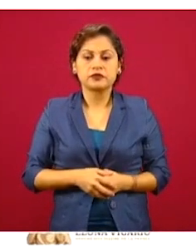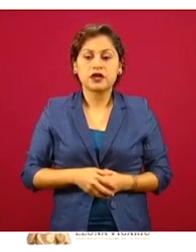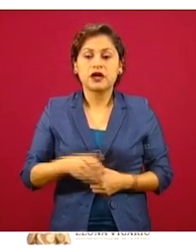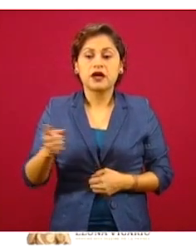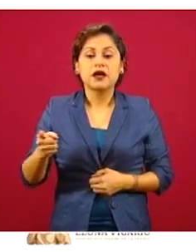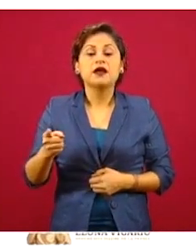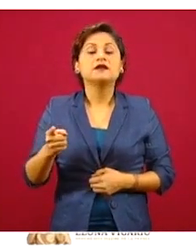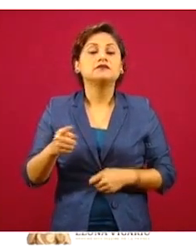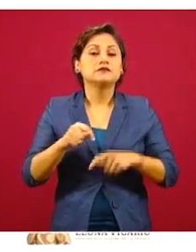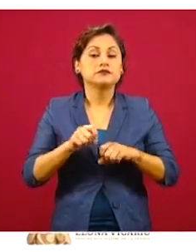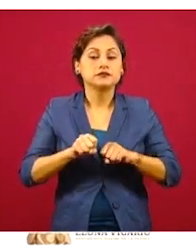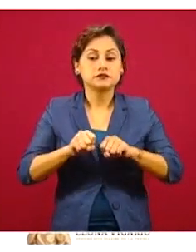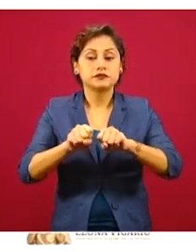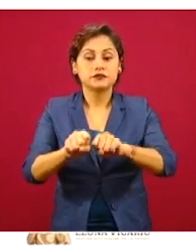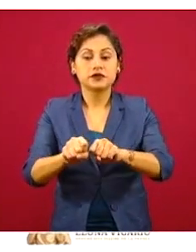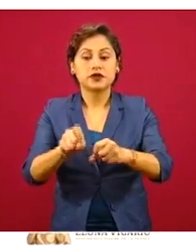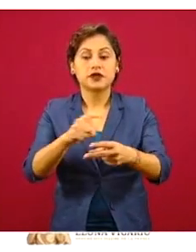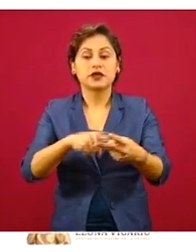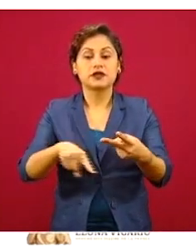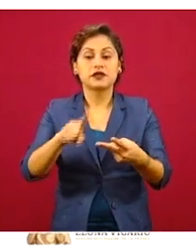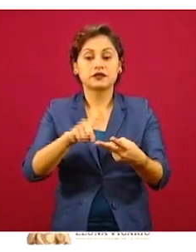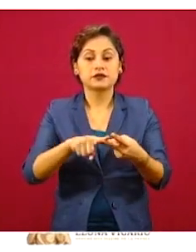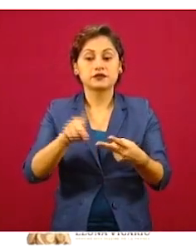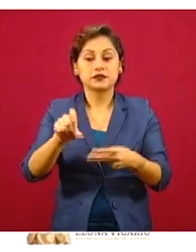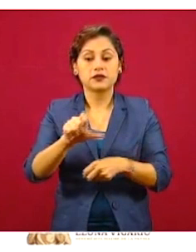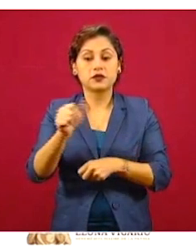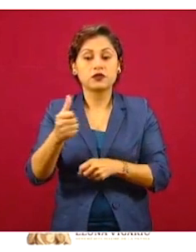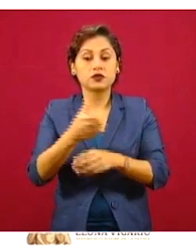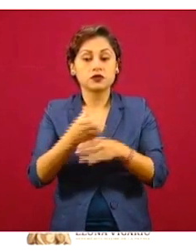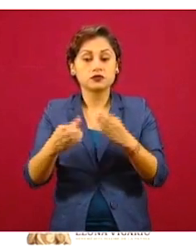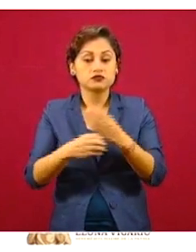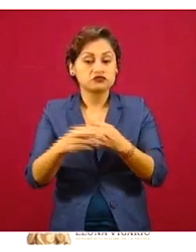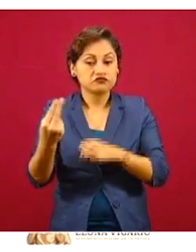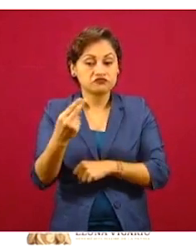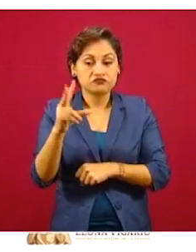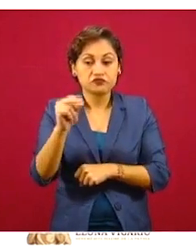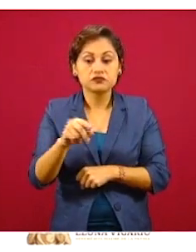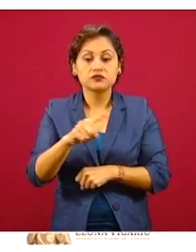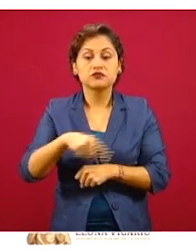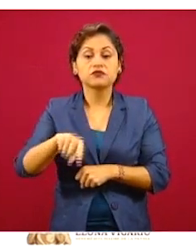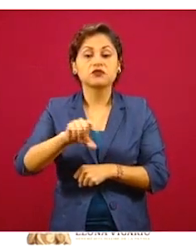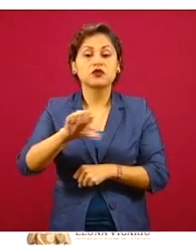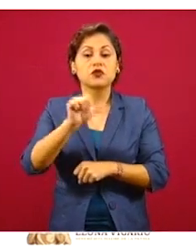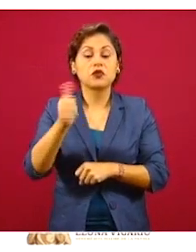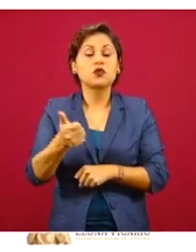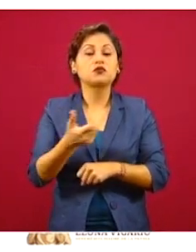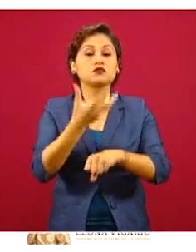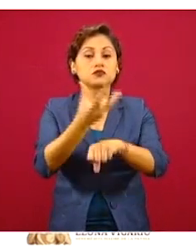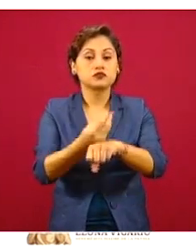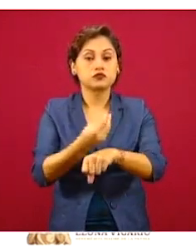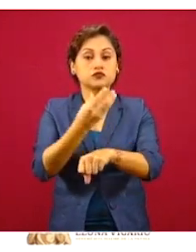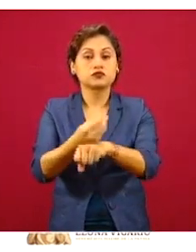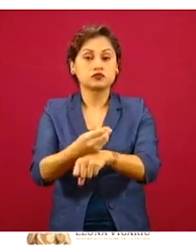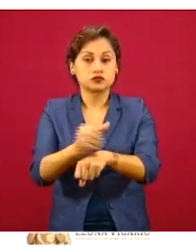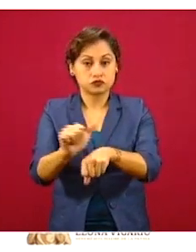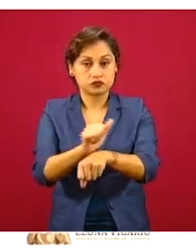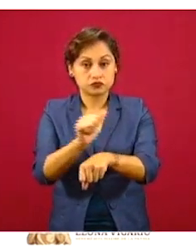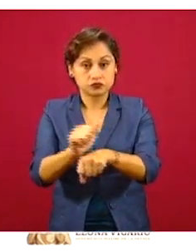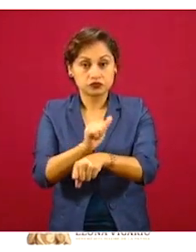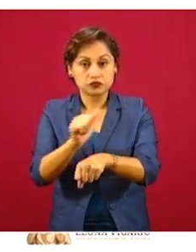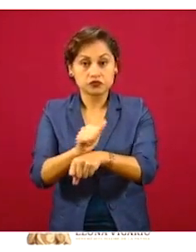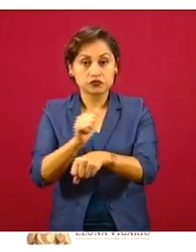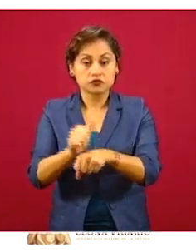de productos no esenciales venta reparación mantenimiento y distribución de vehículos para uso